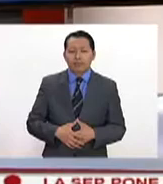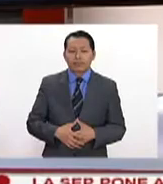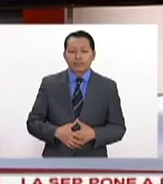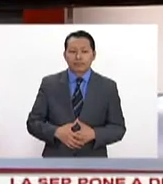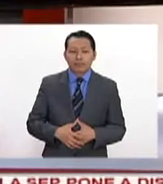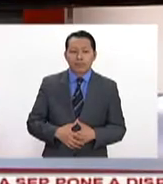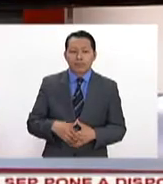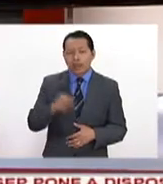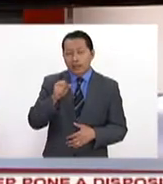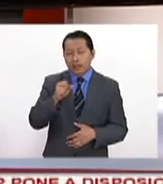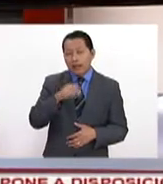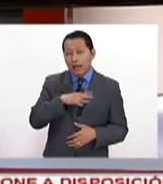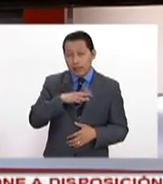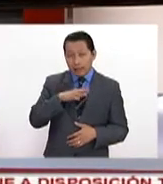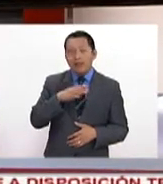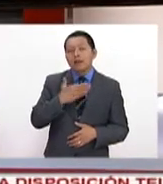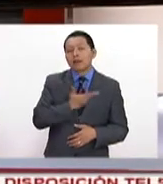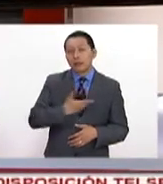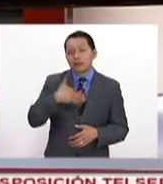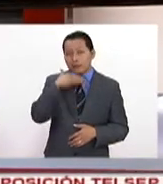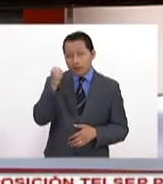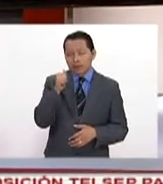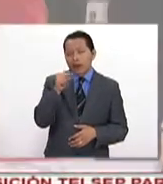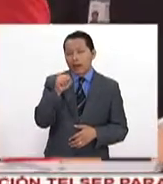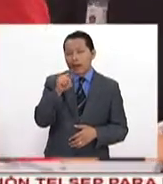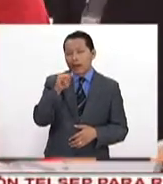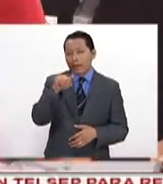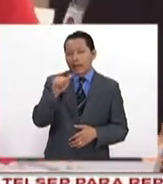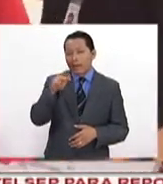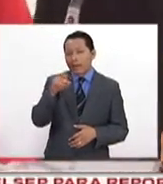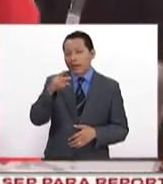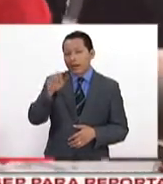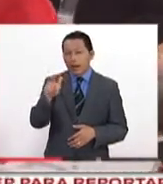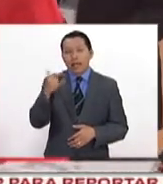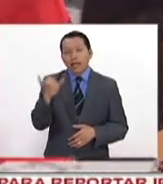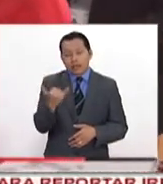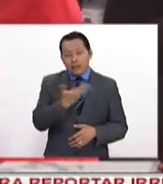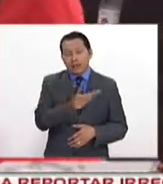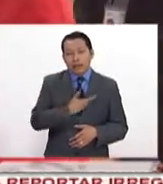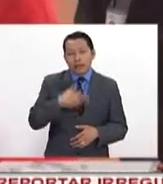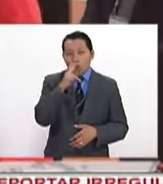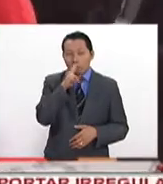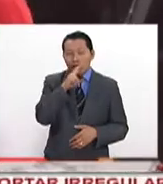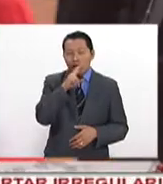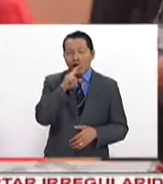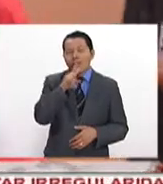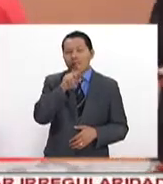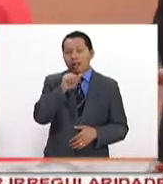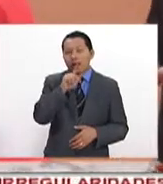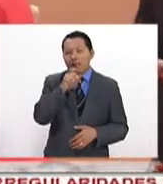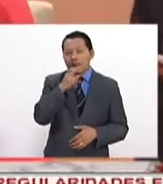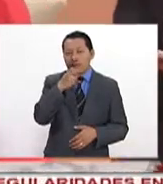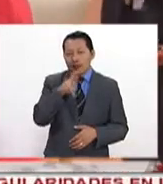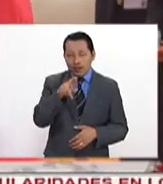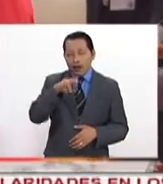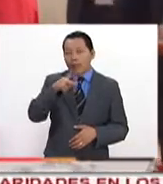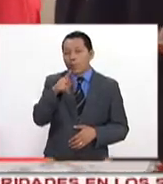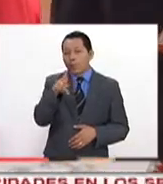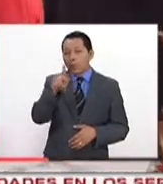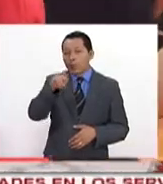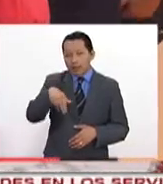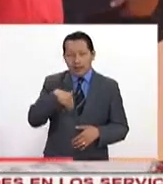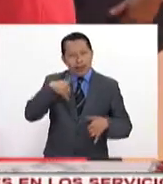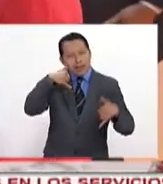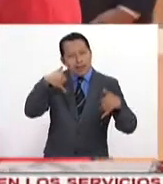La canciller de Alemania, Angela Merkel, y el presidente de Rusia, Vladimir Putin, hablaron telefónicamente. Ellos